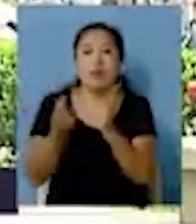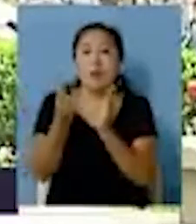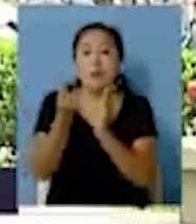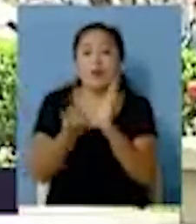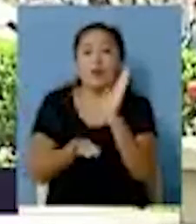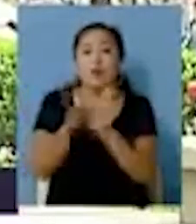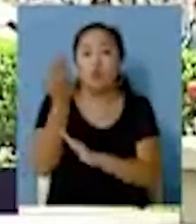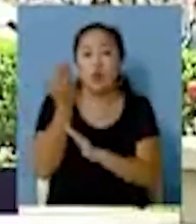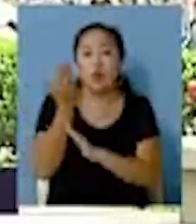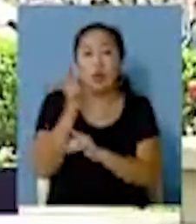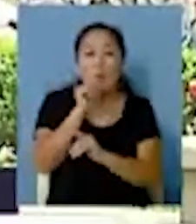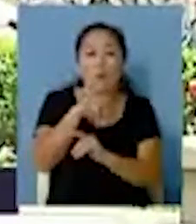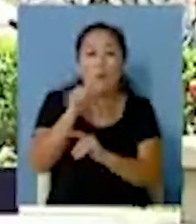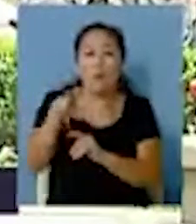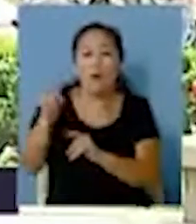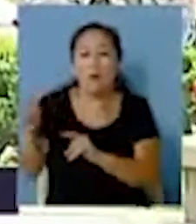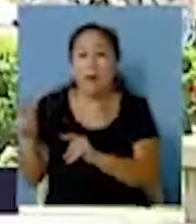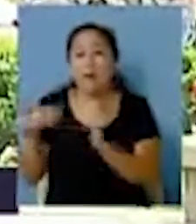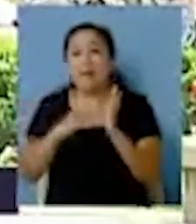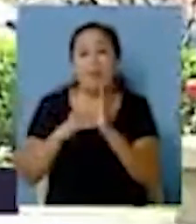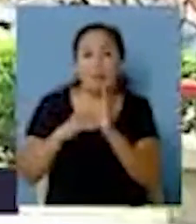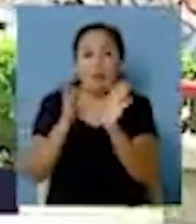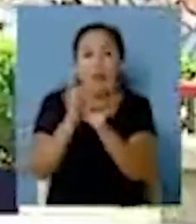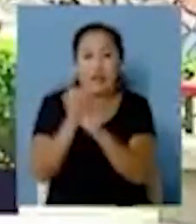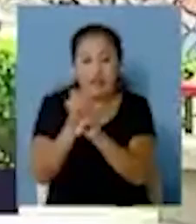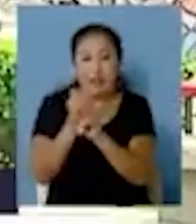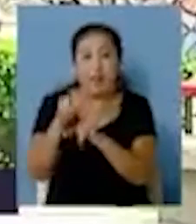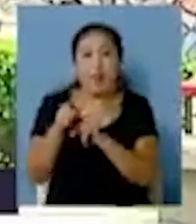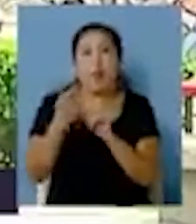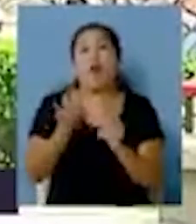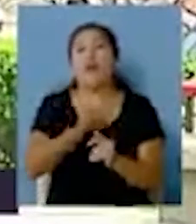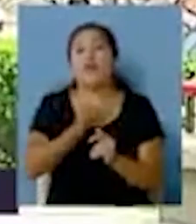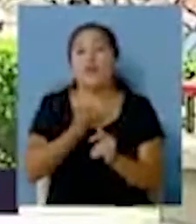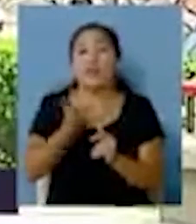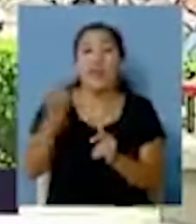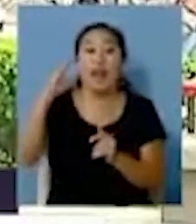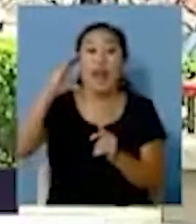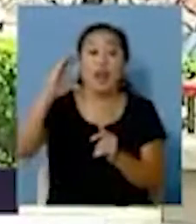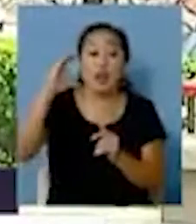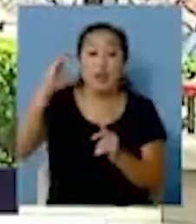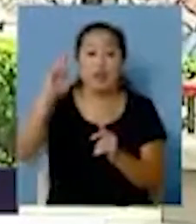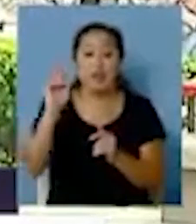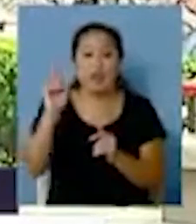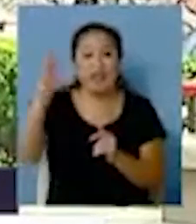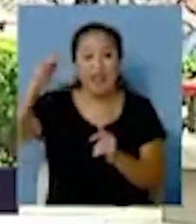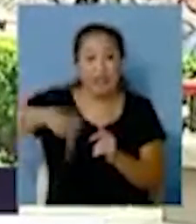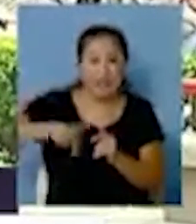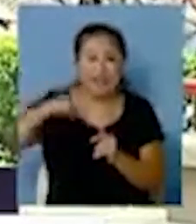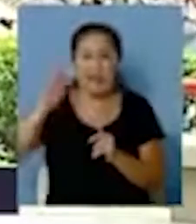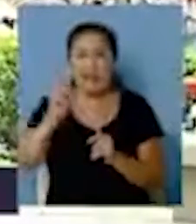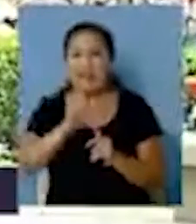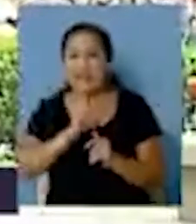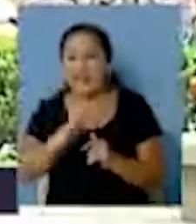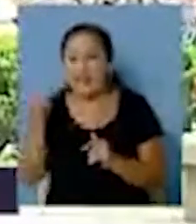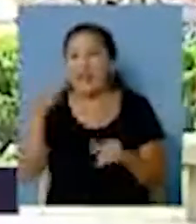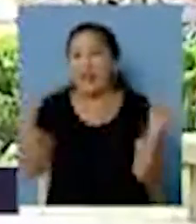planillas individuales por cada una de las líneas a Comisión Nacional de Regulación de Transporte. Una vez que está aprobado por ellos, se